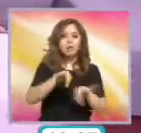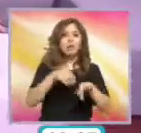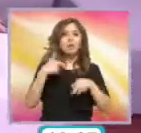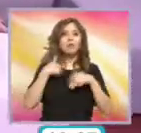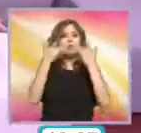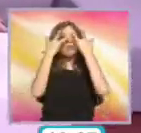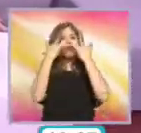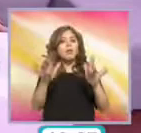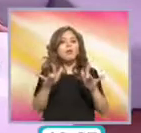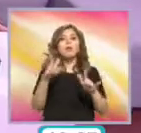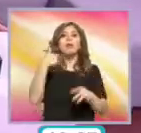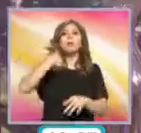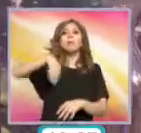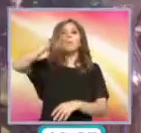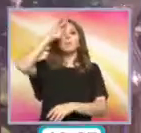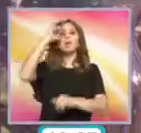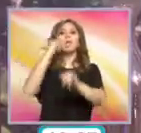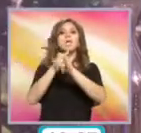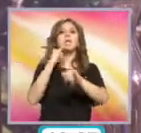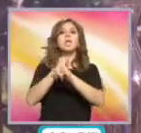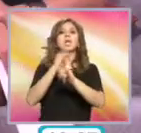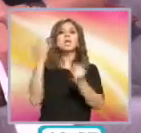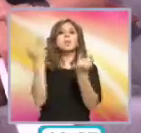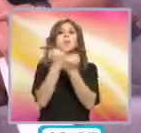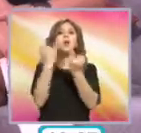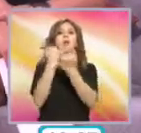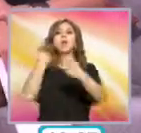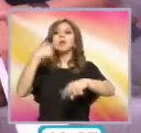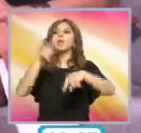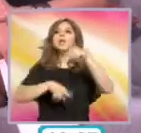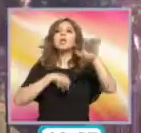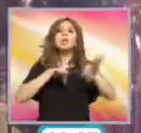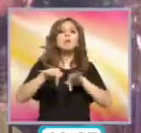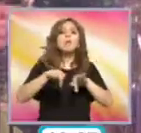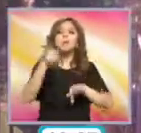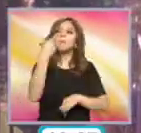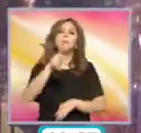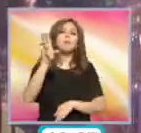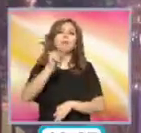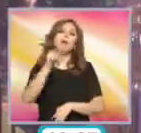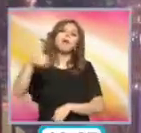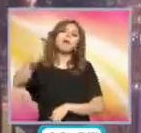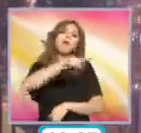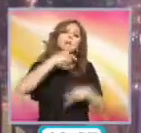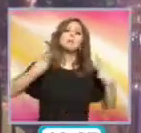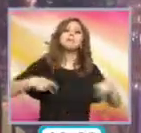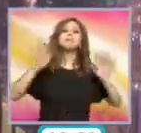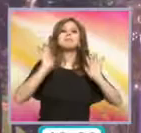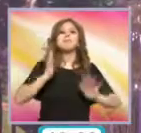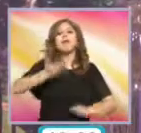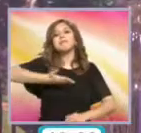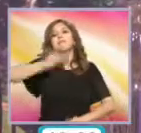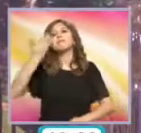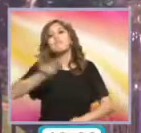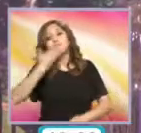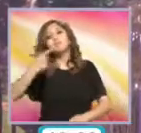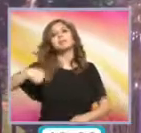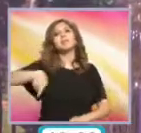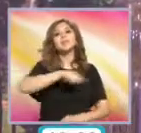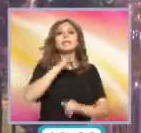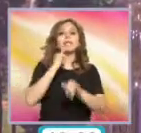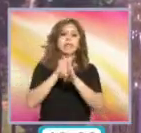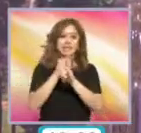acercado más, nos ha hecho más claras algunas problemáticas que debemos resolver. Pero bueno, ¿qué debemos tener? ¿Qué aplicaciones Ya no deberíamos nos puede tener